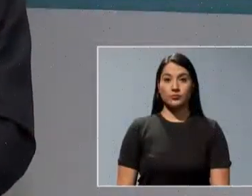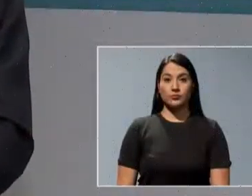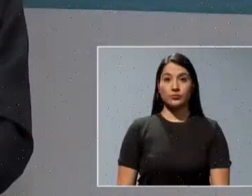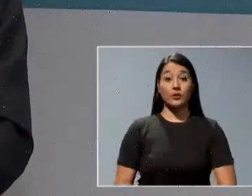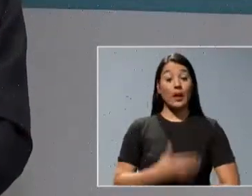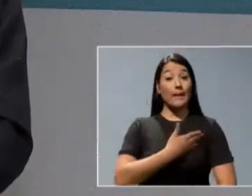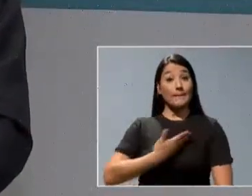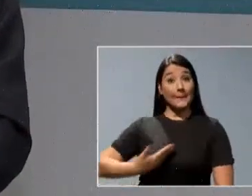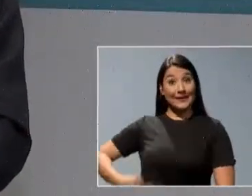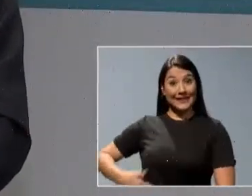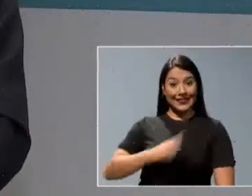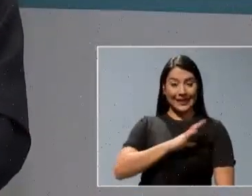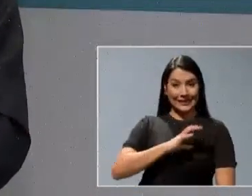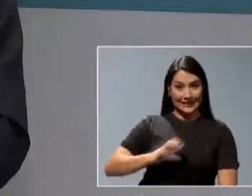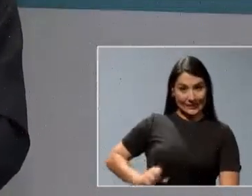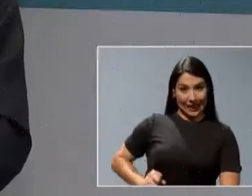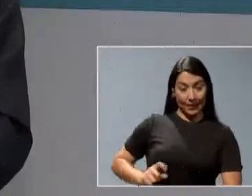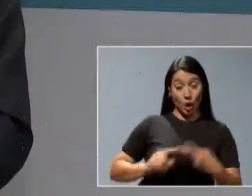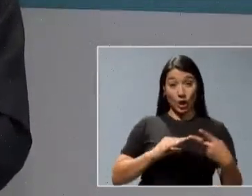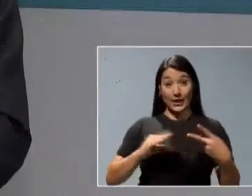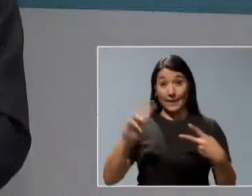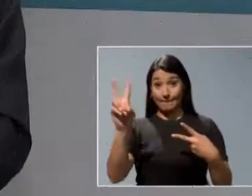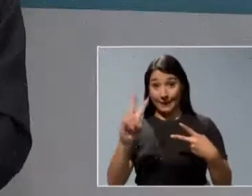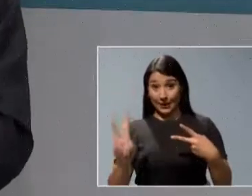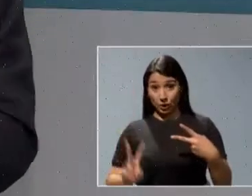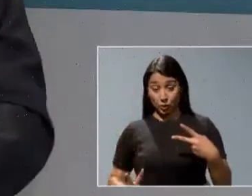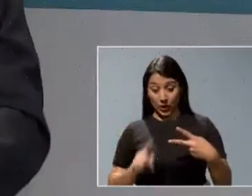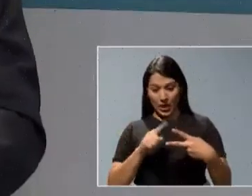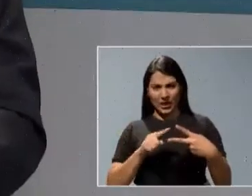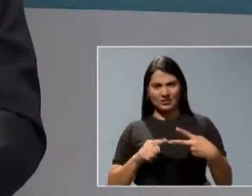los presidentes de El Salvador y Venezuela,